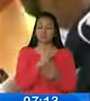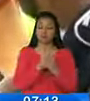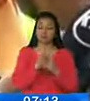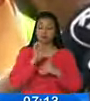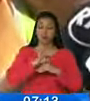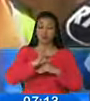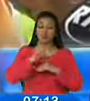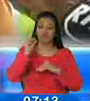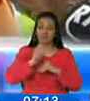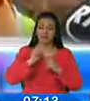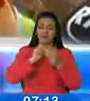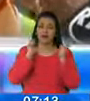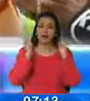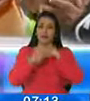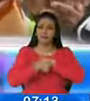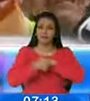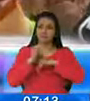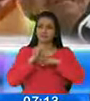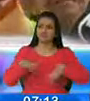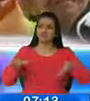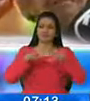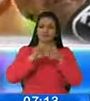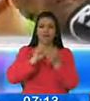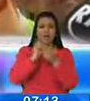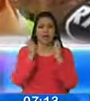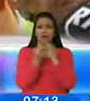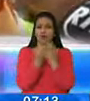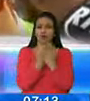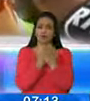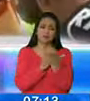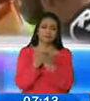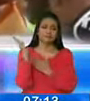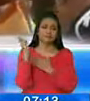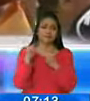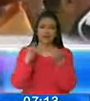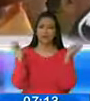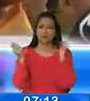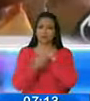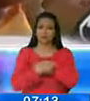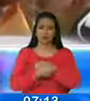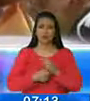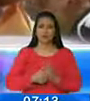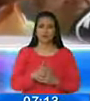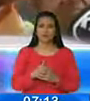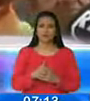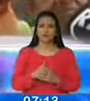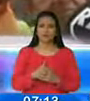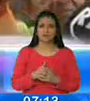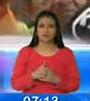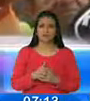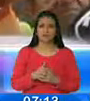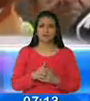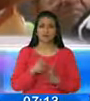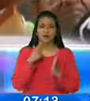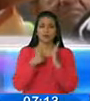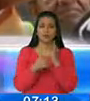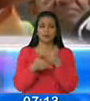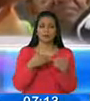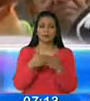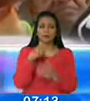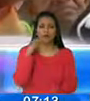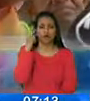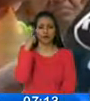cambio institucional, un cambio de rumbo económico, y difícilmente podrá alguien, por más correísta que sea,